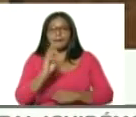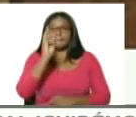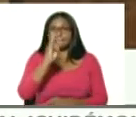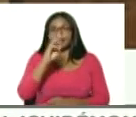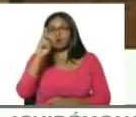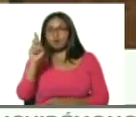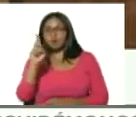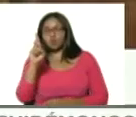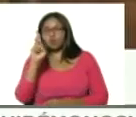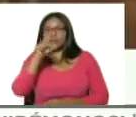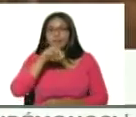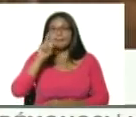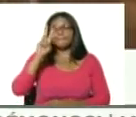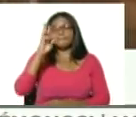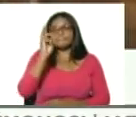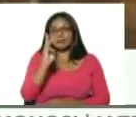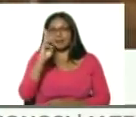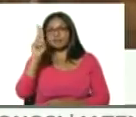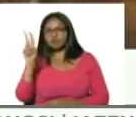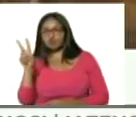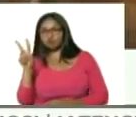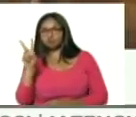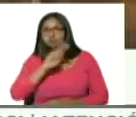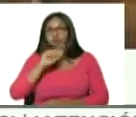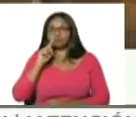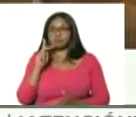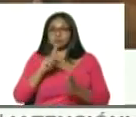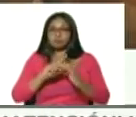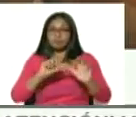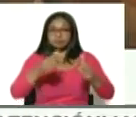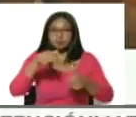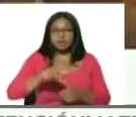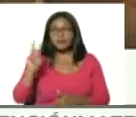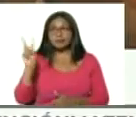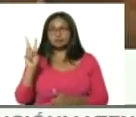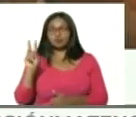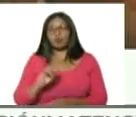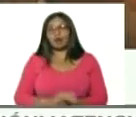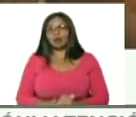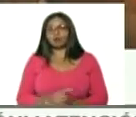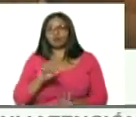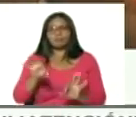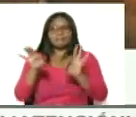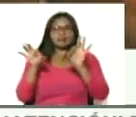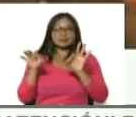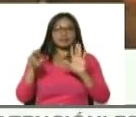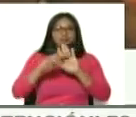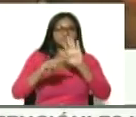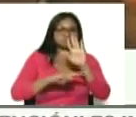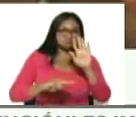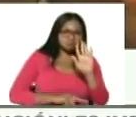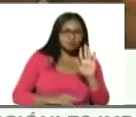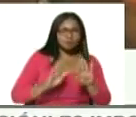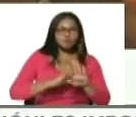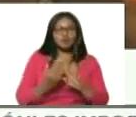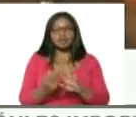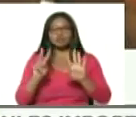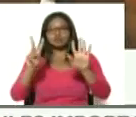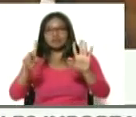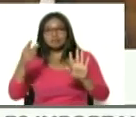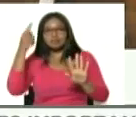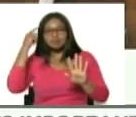que llegaron, por eso tomamos medidas especiales en estos 7 días de flexibilización para la región